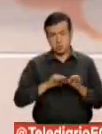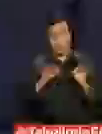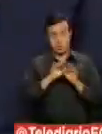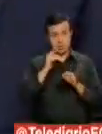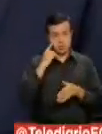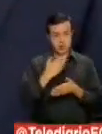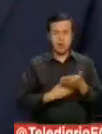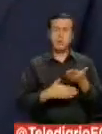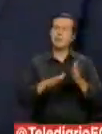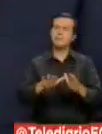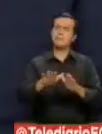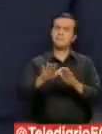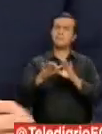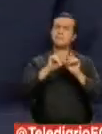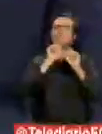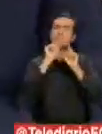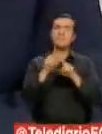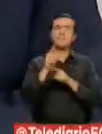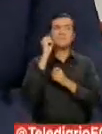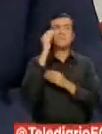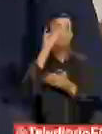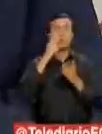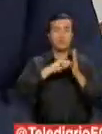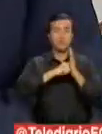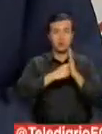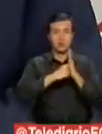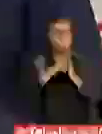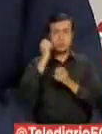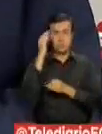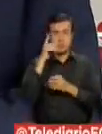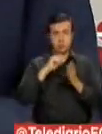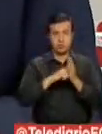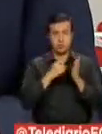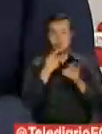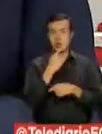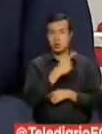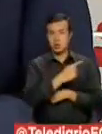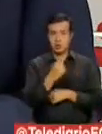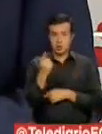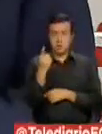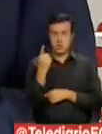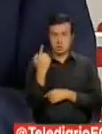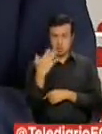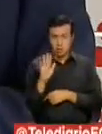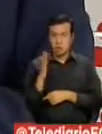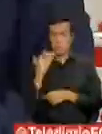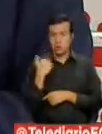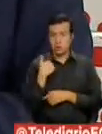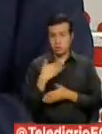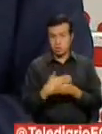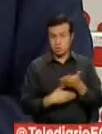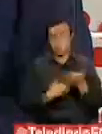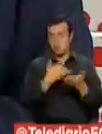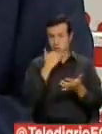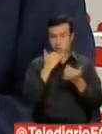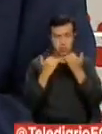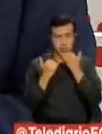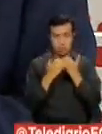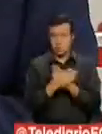A ver, le quiero preguntar, el informe de la Contraloría dice usted que está hecho de manera